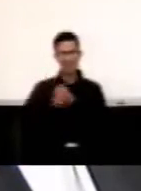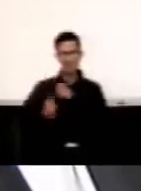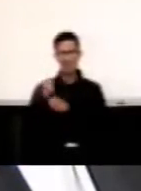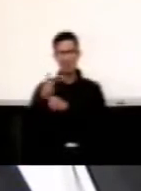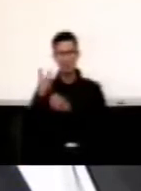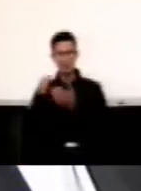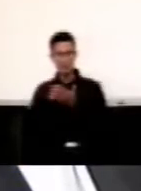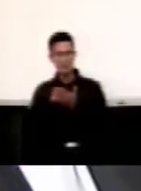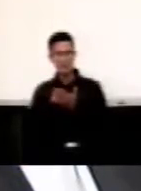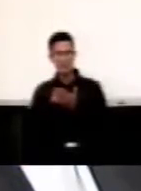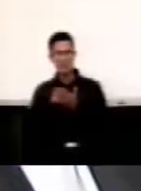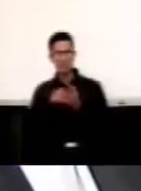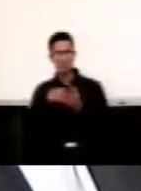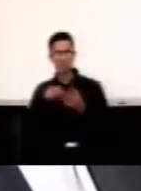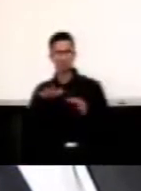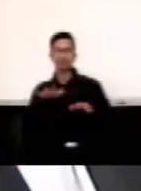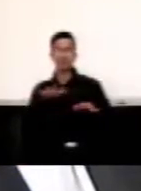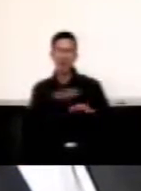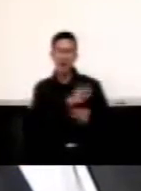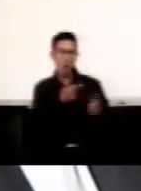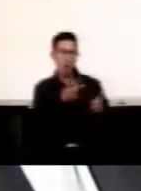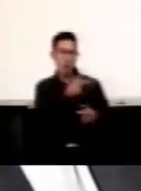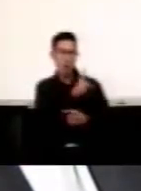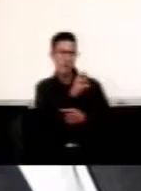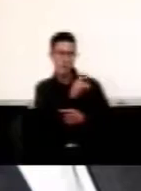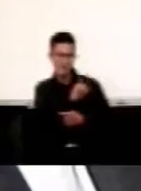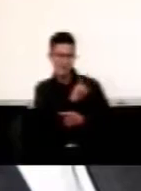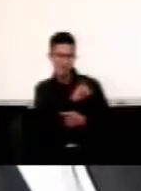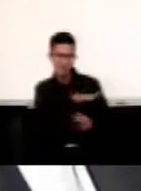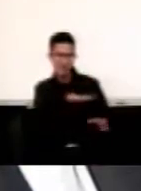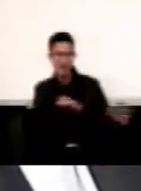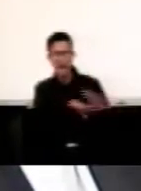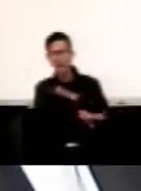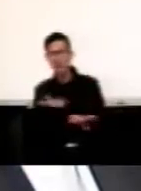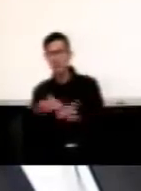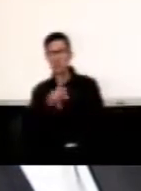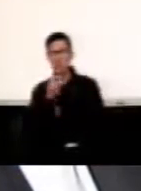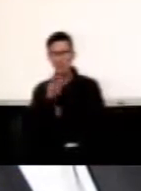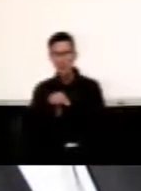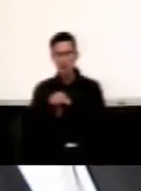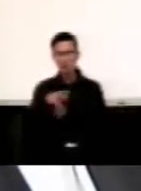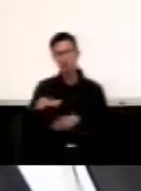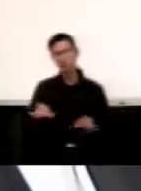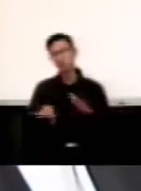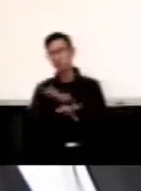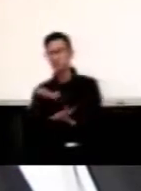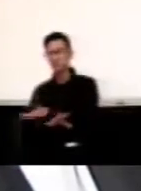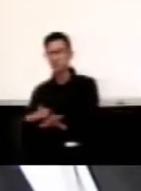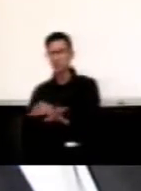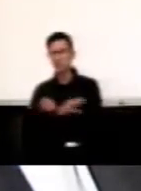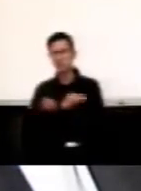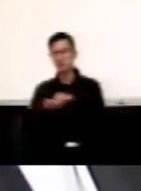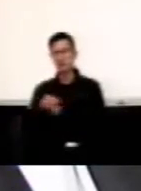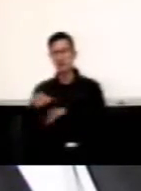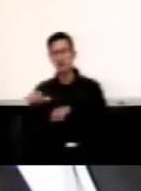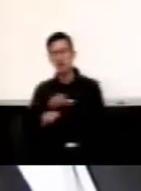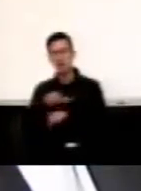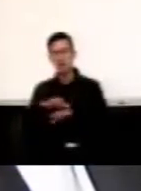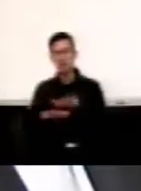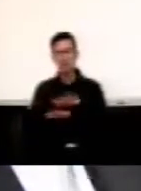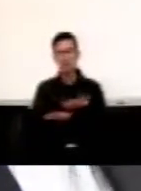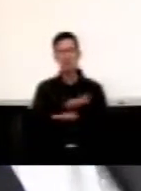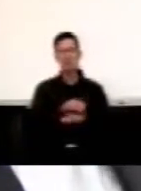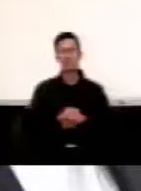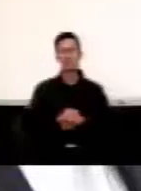todo el partido que venía gobernando y bueno, de ahí se ha dado ya una alternancia entre los partidos políticos que actualmente han ejercido